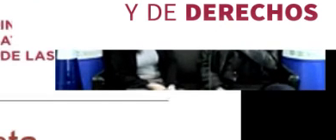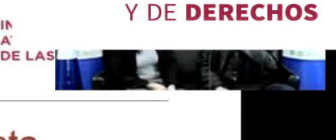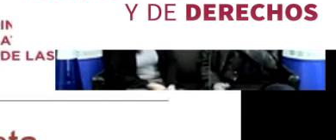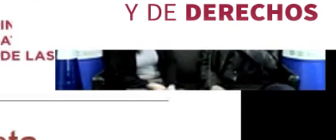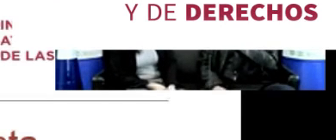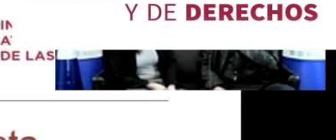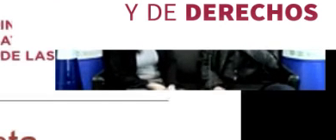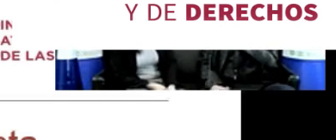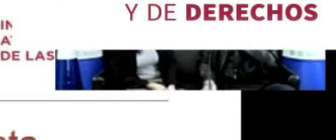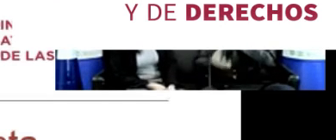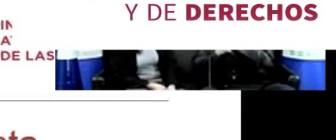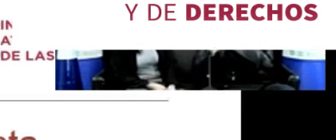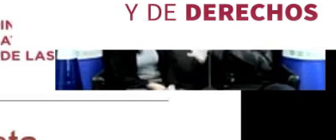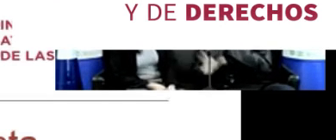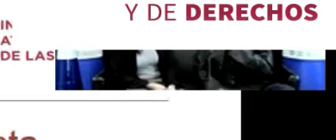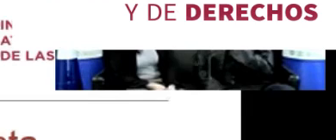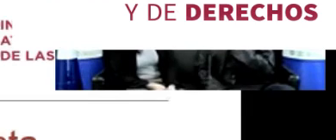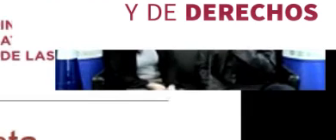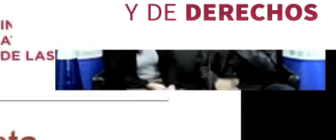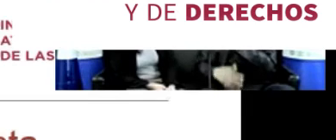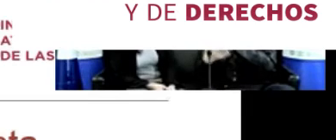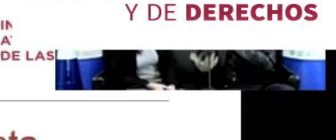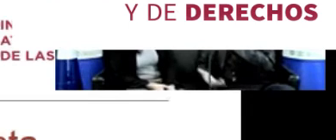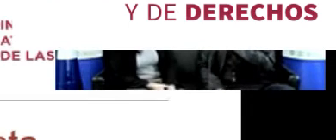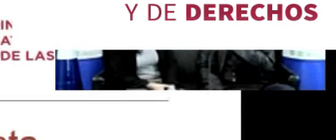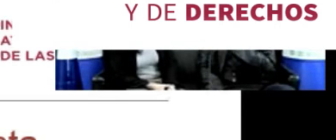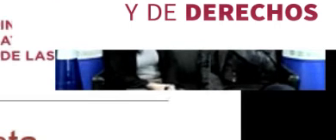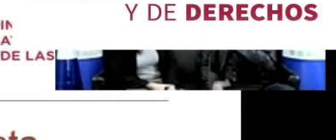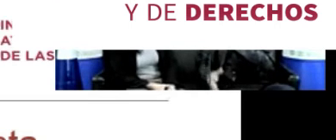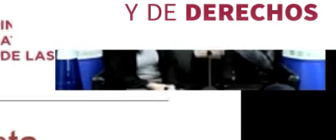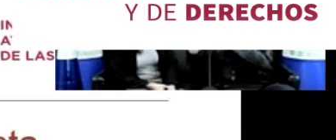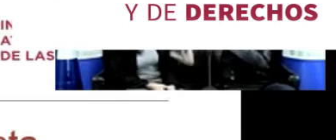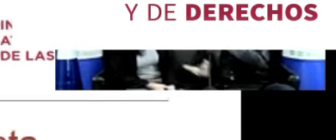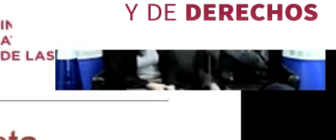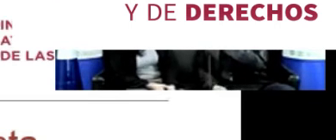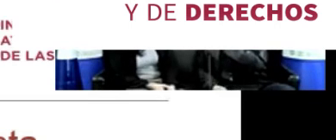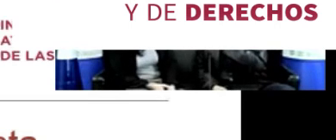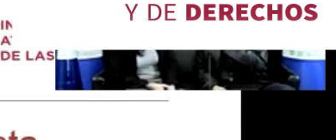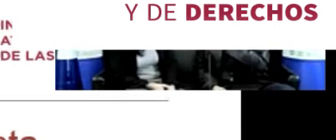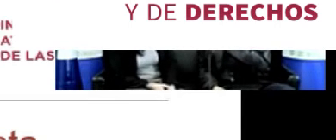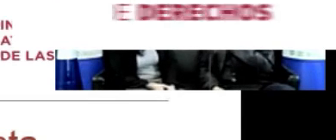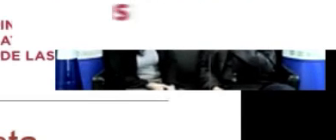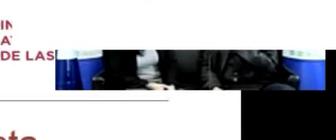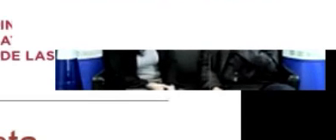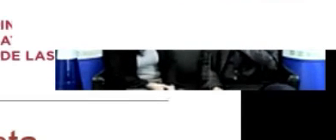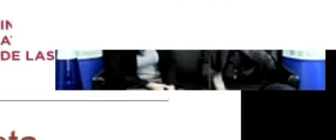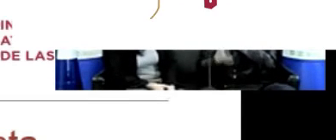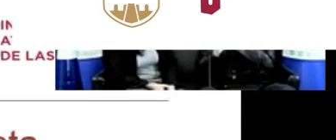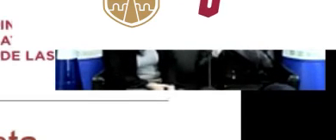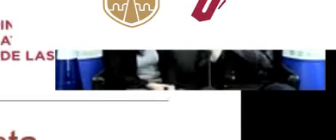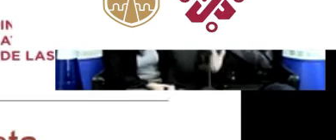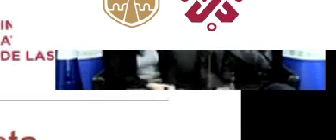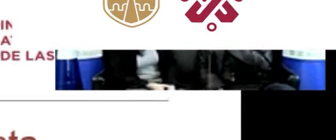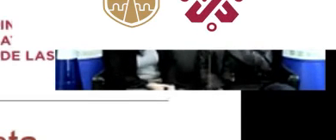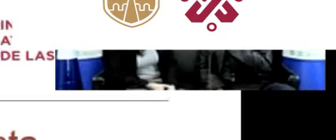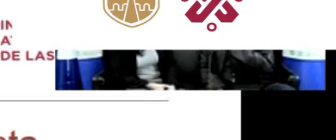consejo y se van a manejar una serie de opciones que ahí entran las habilidades del terapeuta. Es muy